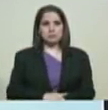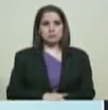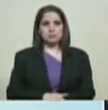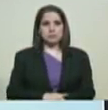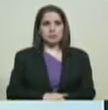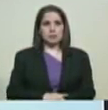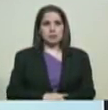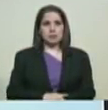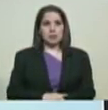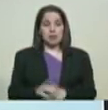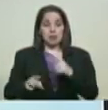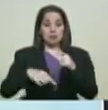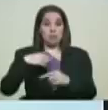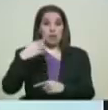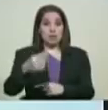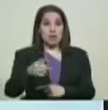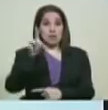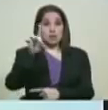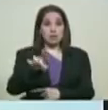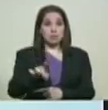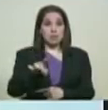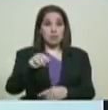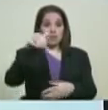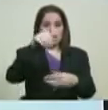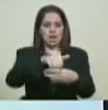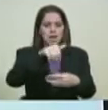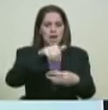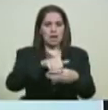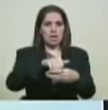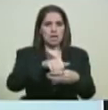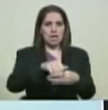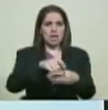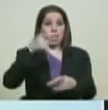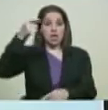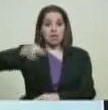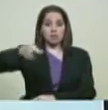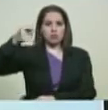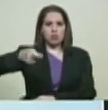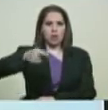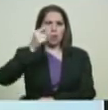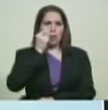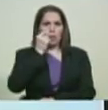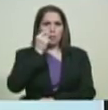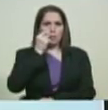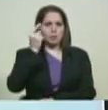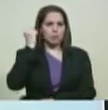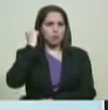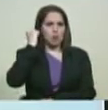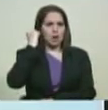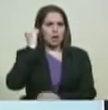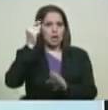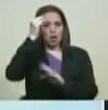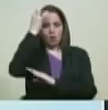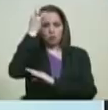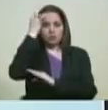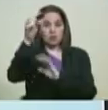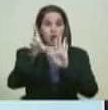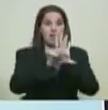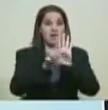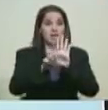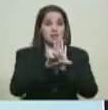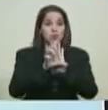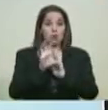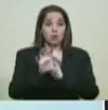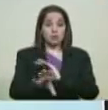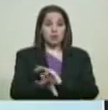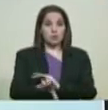En el caso de mañana también elige los diputados y diputadas de los consejos legislativos de los estados, de